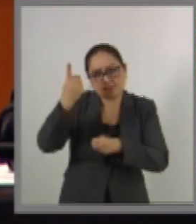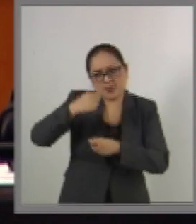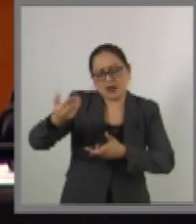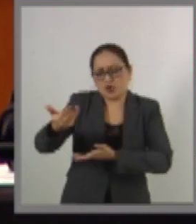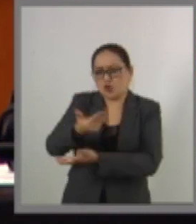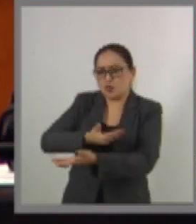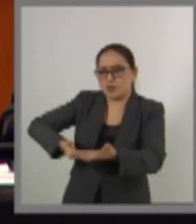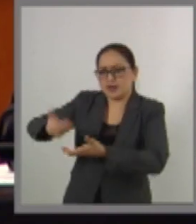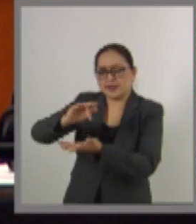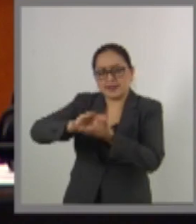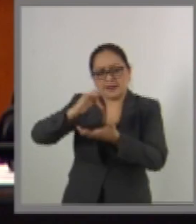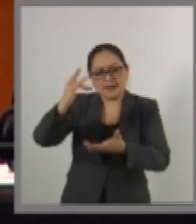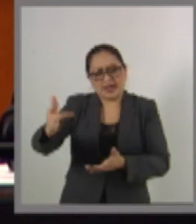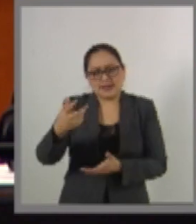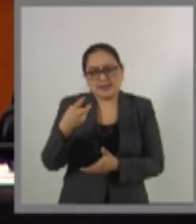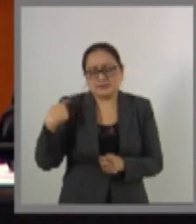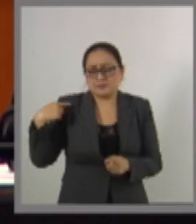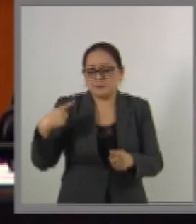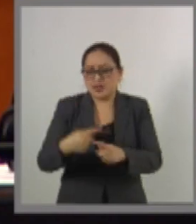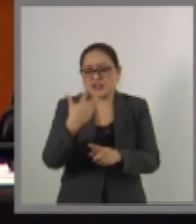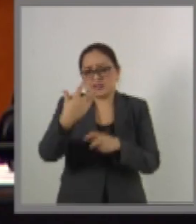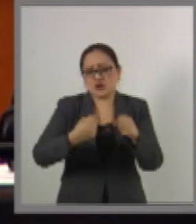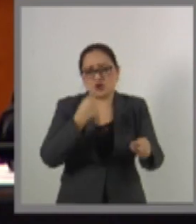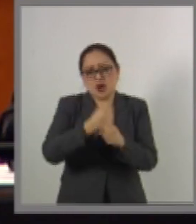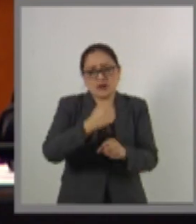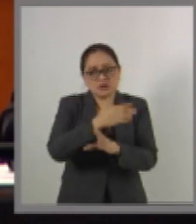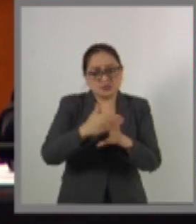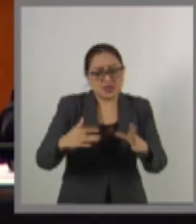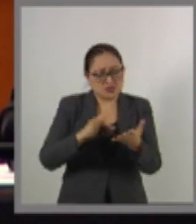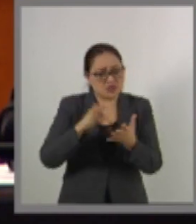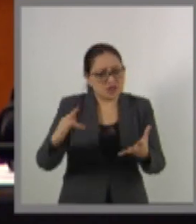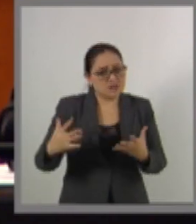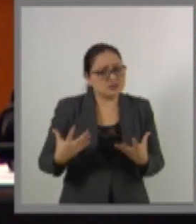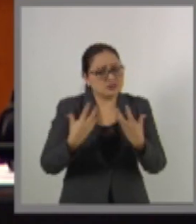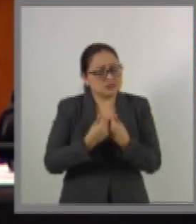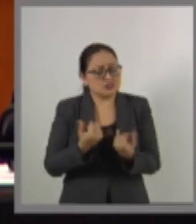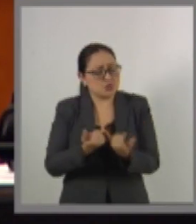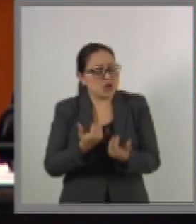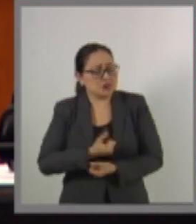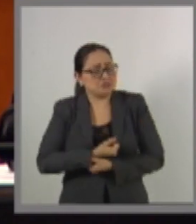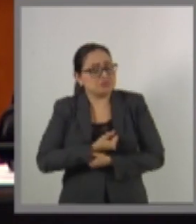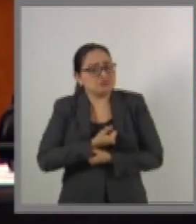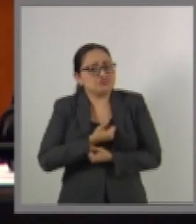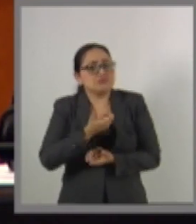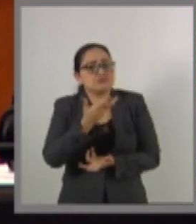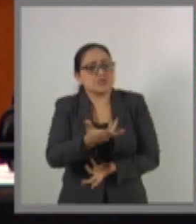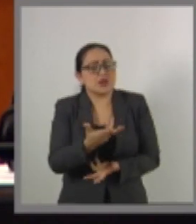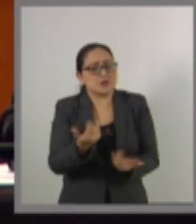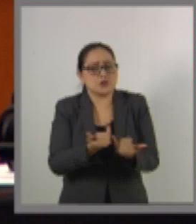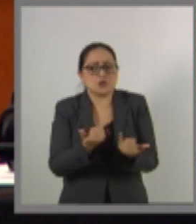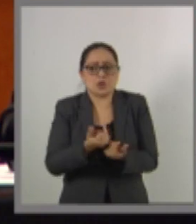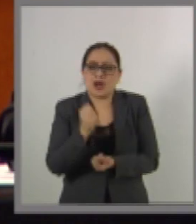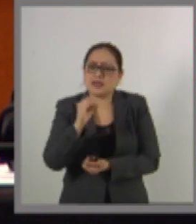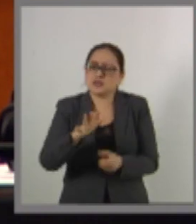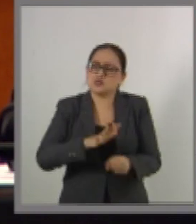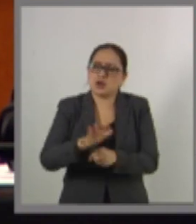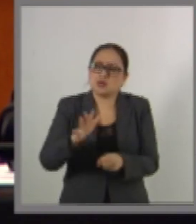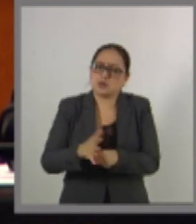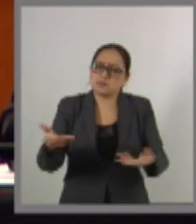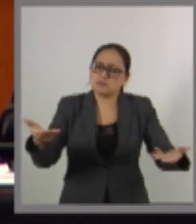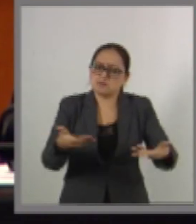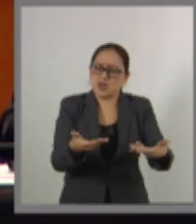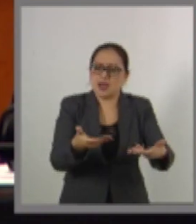compartir estos más de 5 años y decirte que te expreso la mano abierta como siempre,